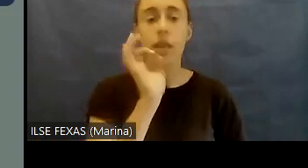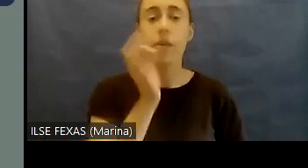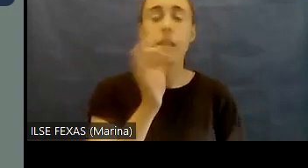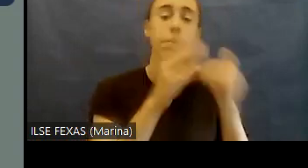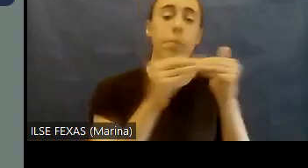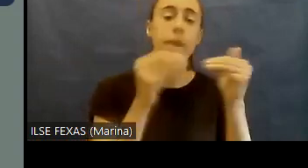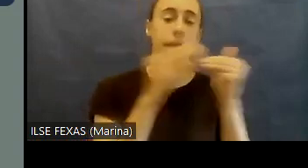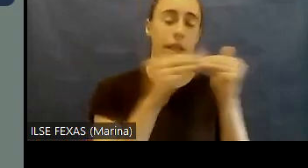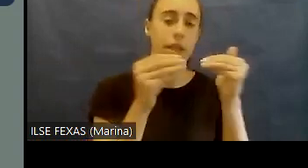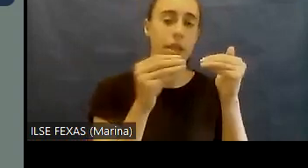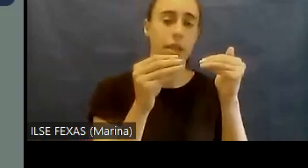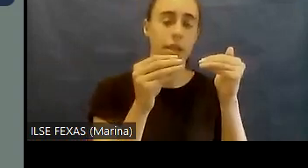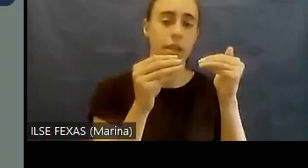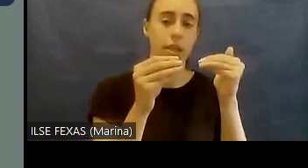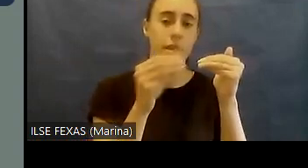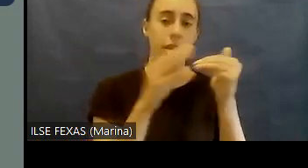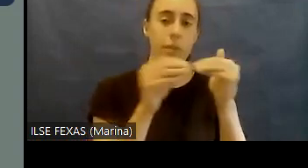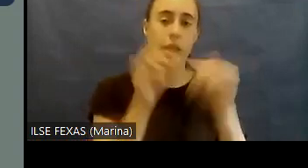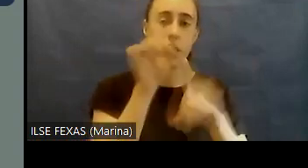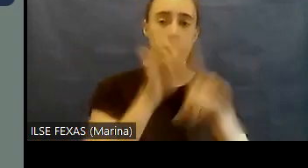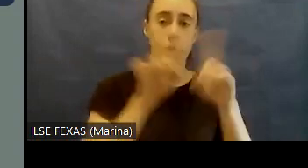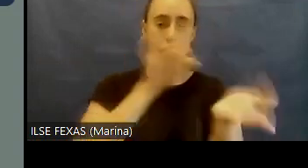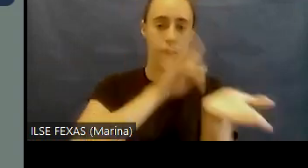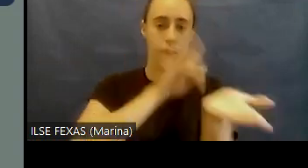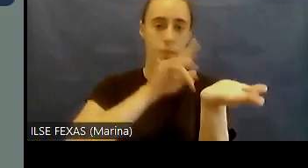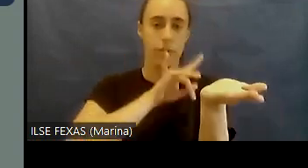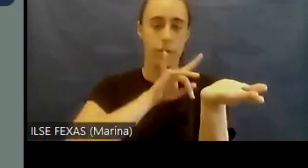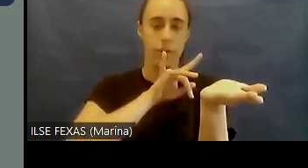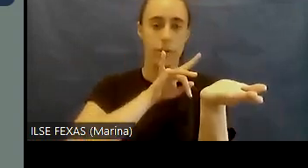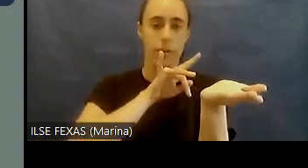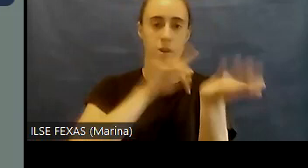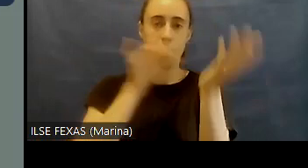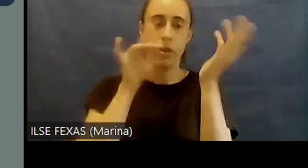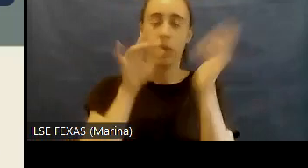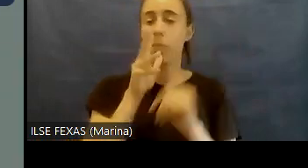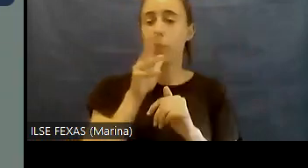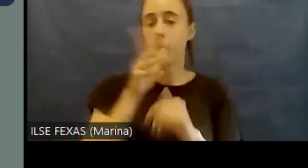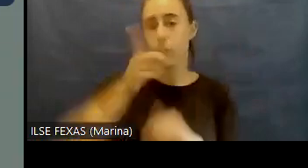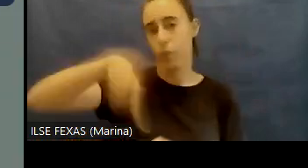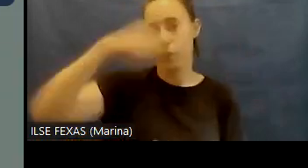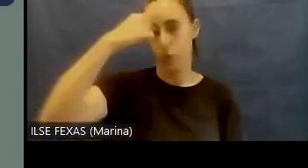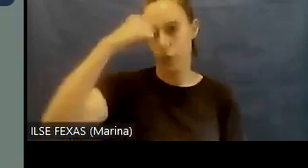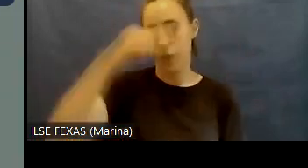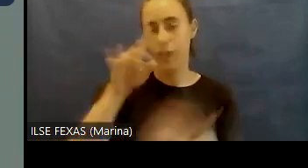problemas con la glucemia, porque, como sabéis, no tiene azúcar añadido.